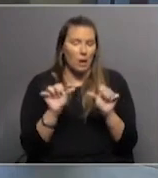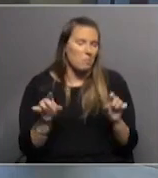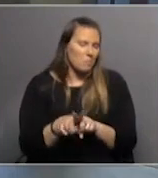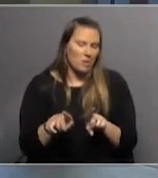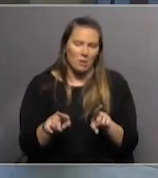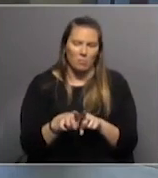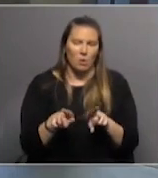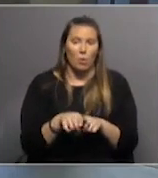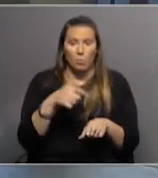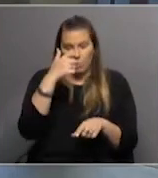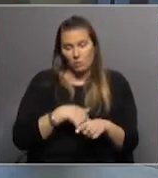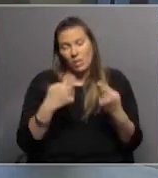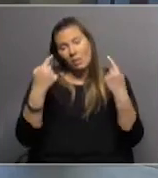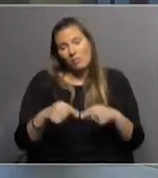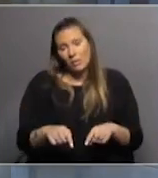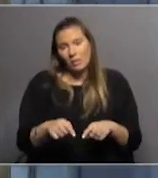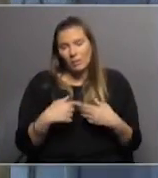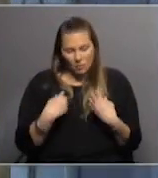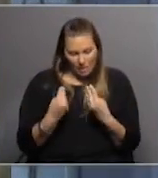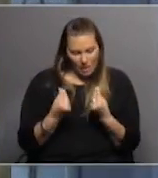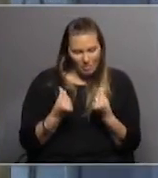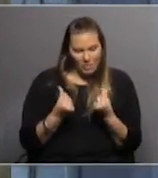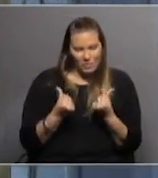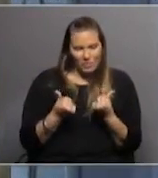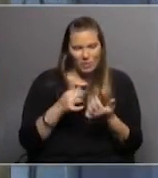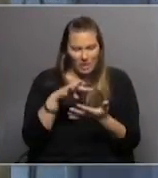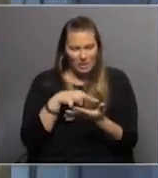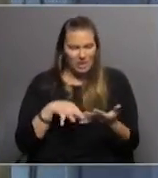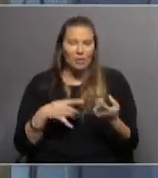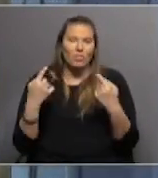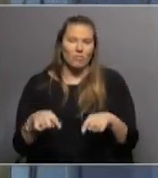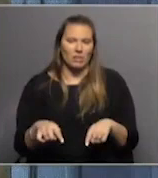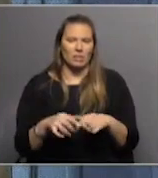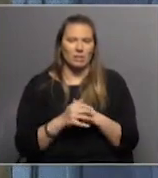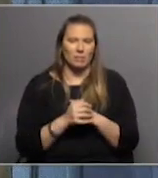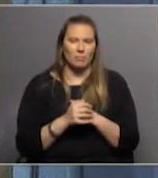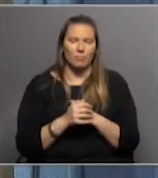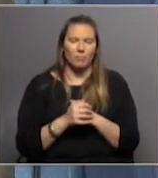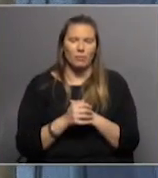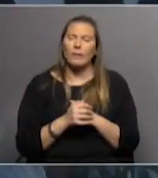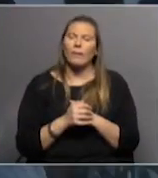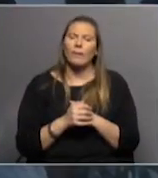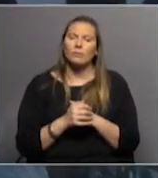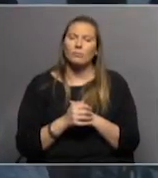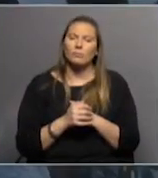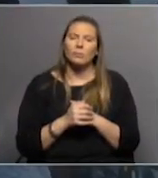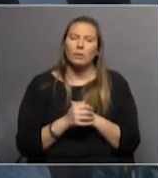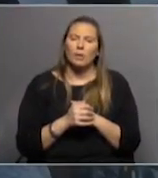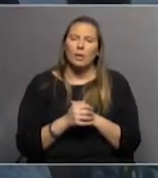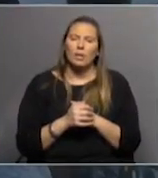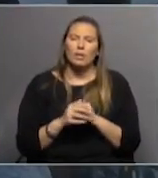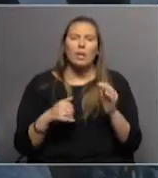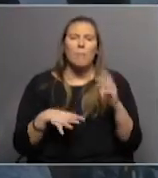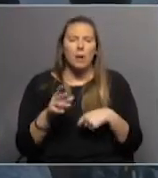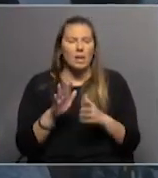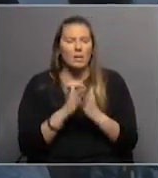Porque uno es una persona distinta, entonces las emociones que te genera el texto son diferentes. Qué maravilla. ¿Y qué géneros han crecido en los